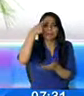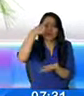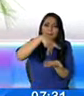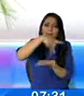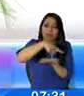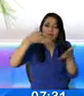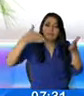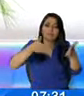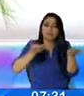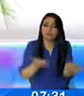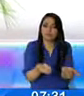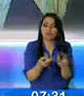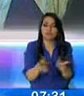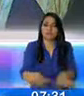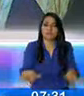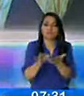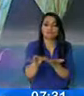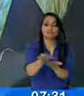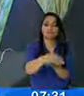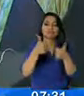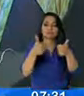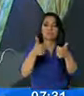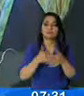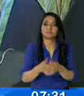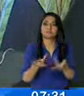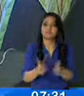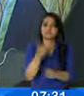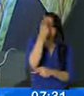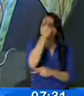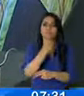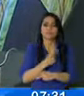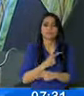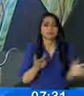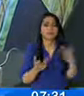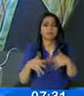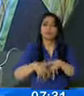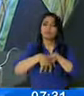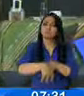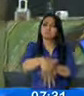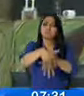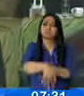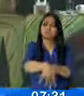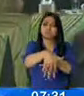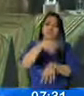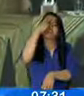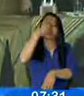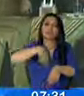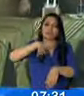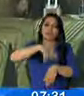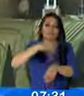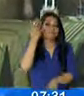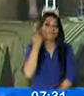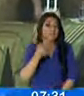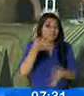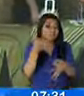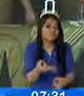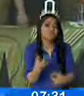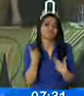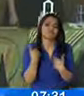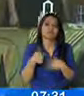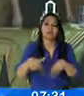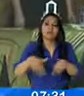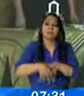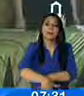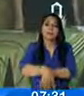gobiernos parroquiales y del sector rural además ratificaron su decisión de una gran movilización nacional aunque no dan una fecha exacta dicen que la